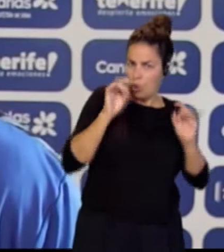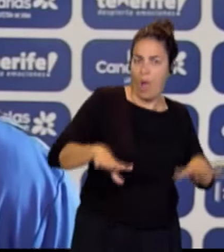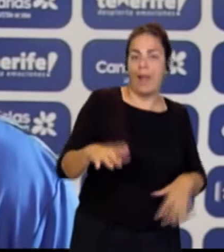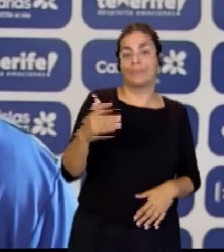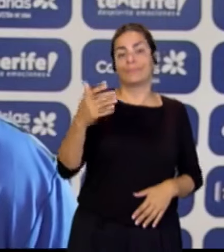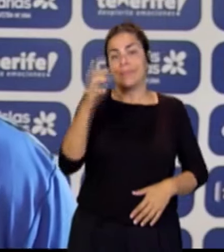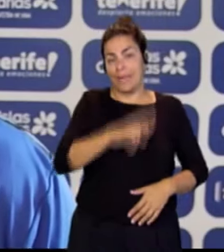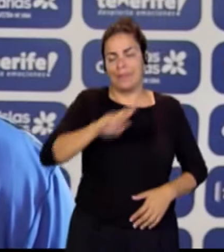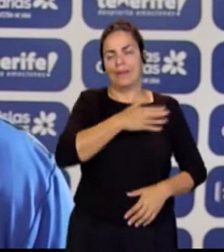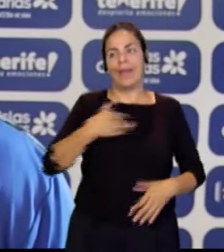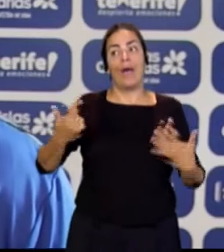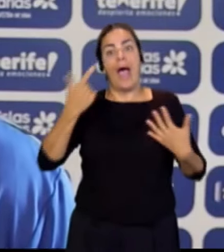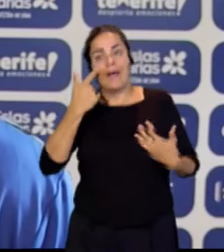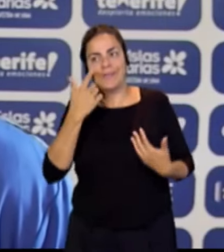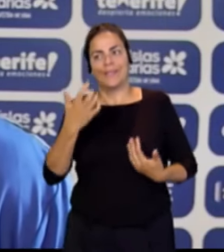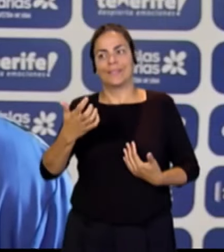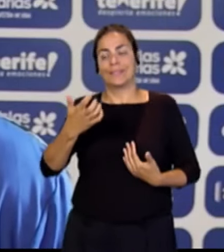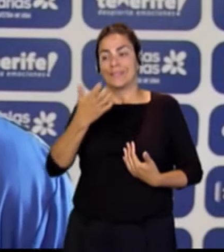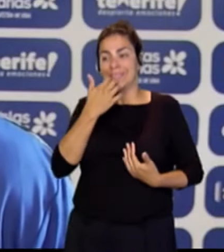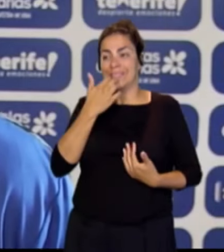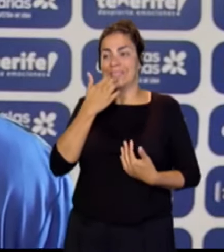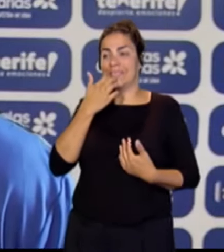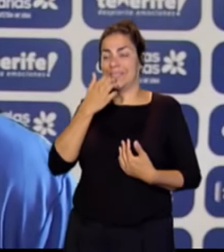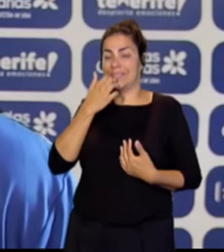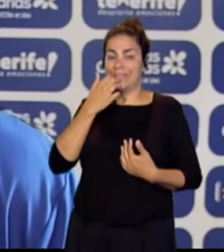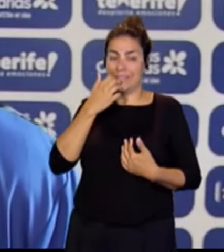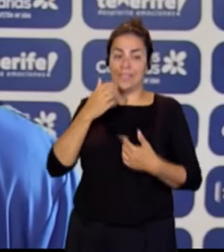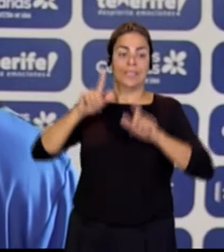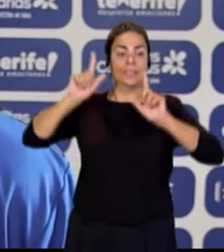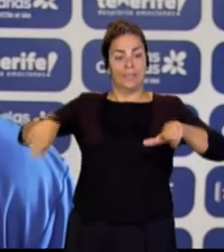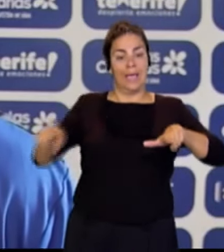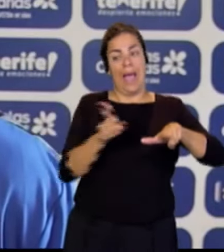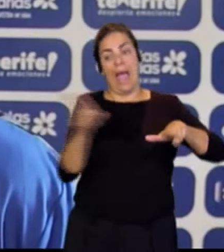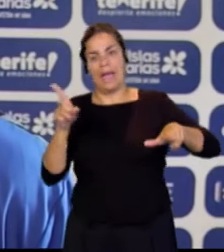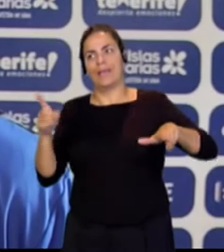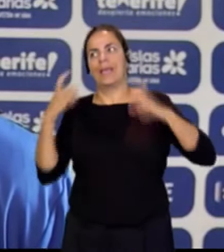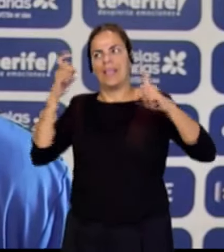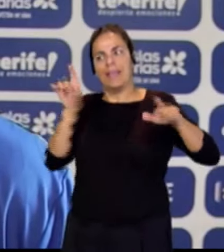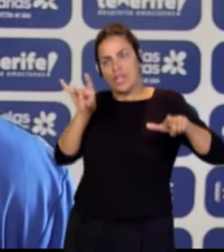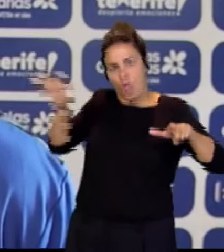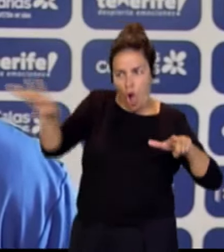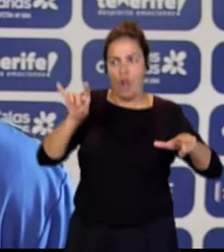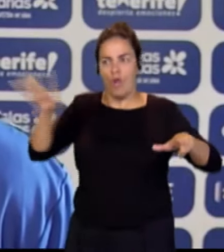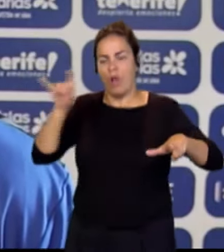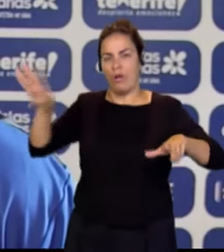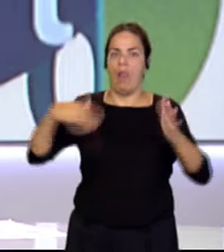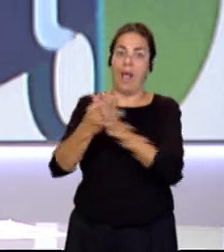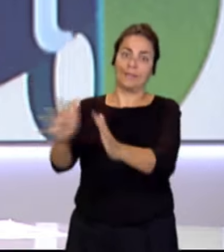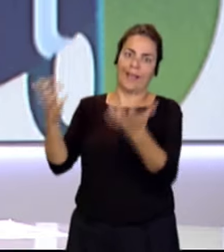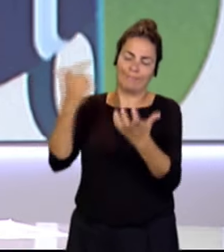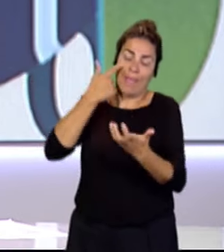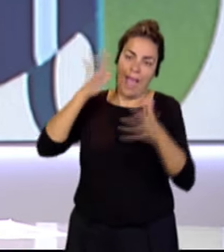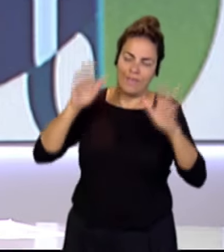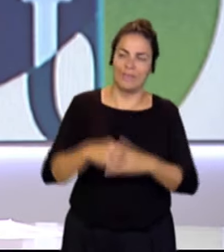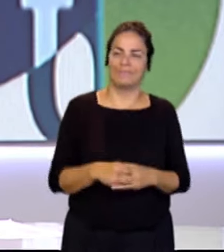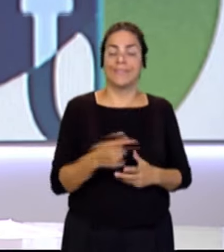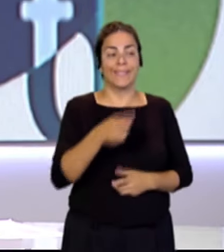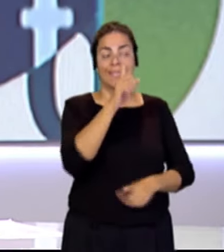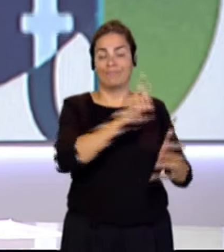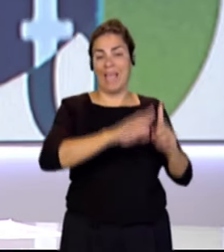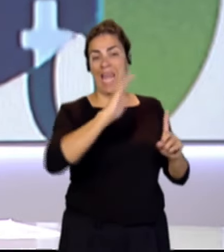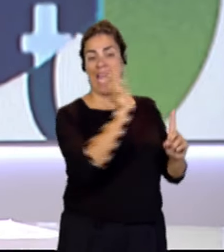no en en esa última tramo del campo en tres cuartos para poder hacer goles Y llevarnos las victorias y las lesiones son el